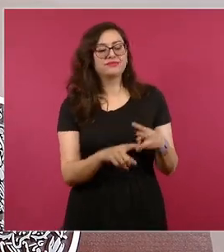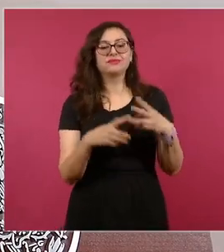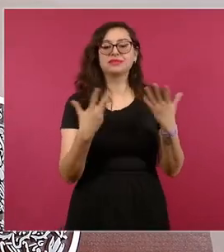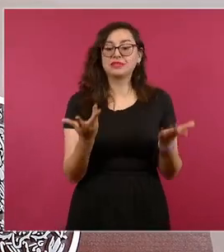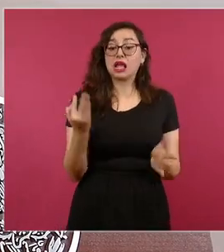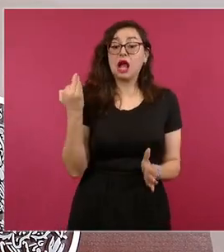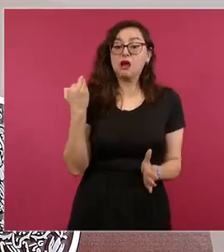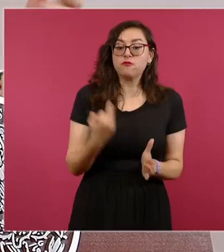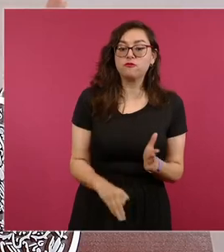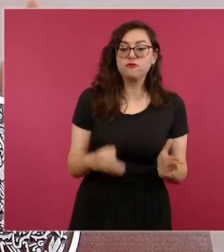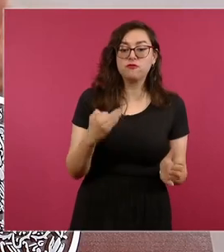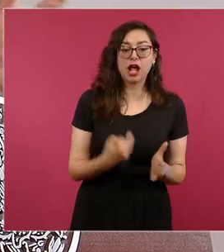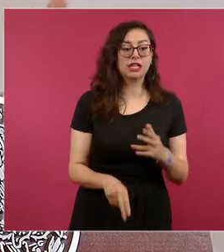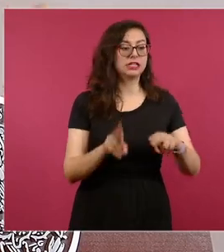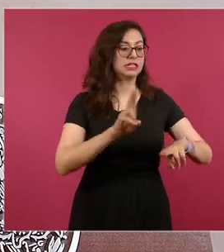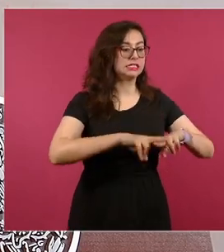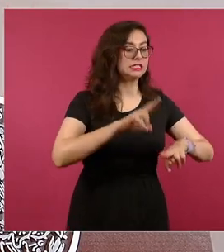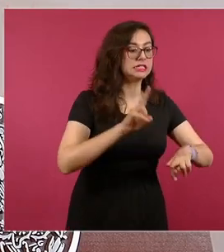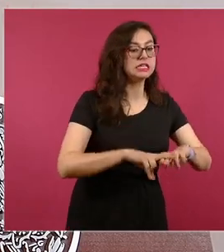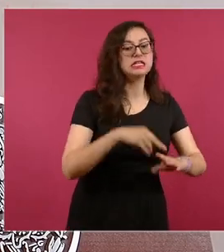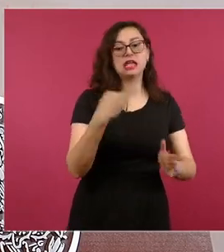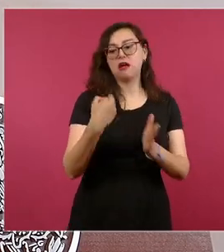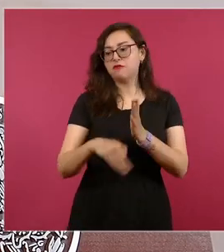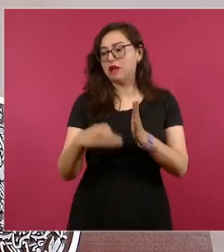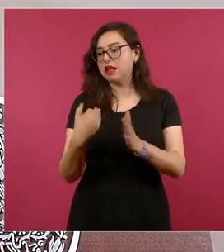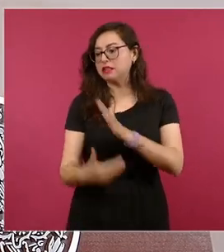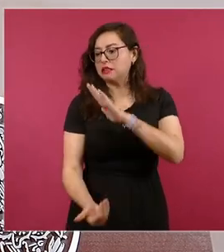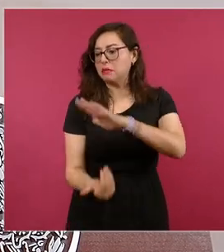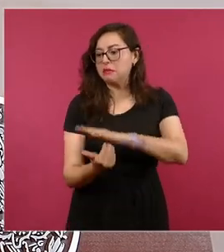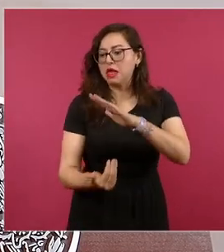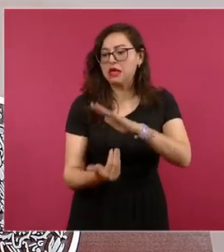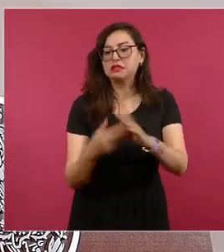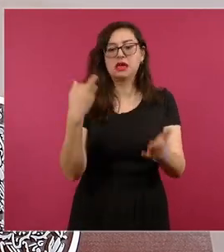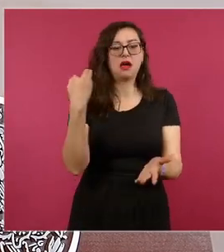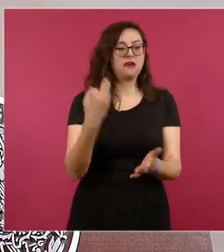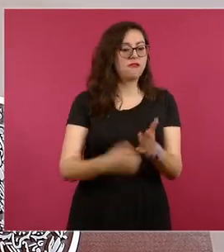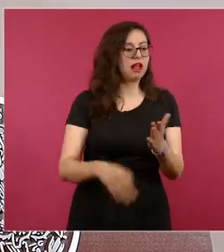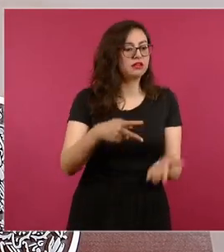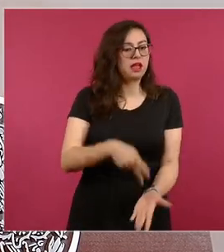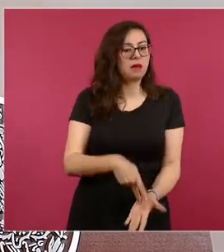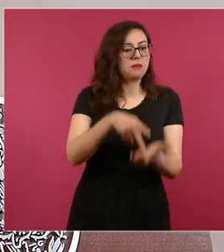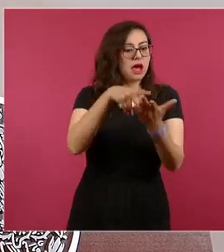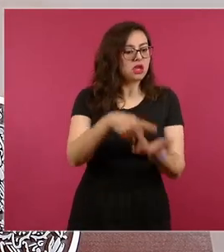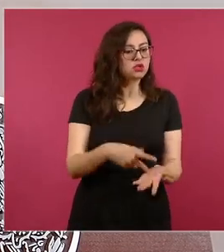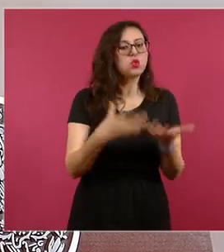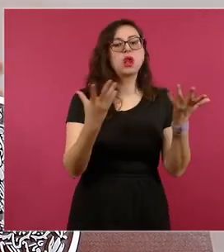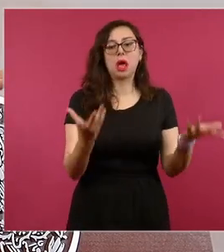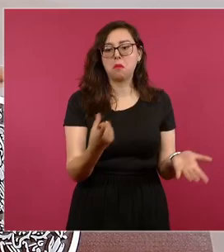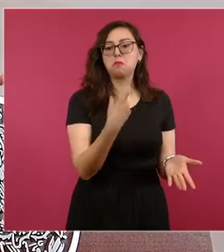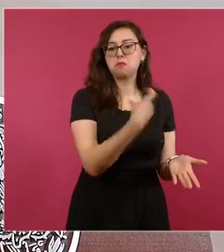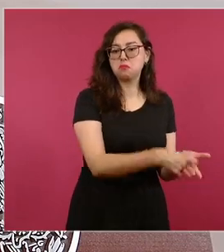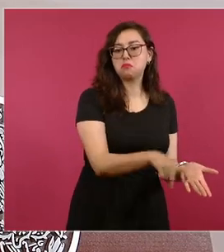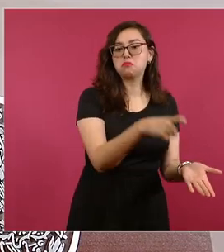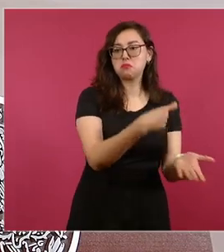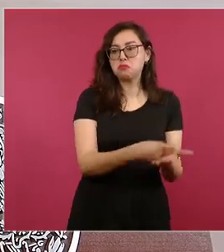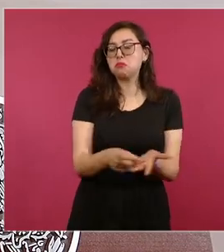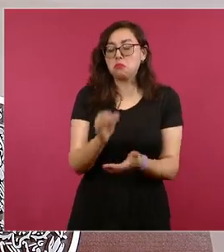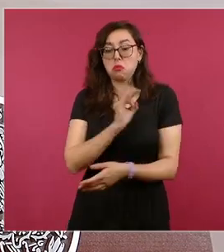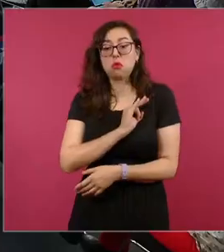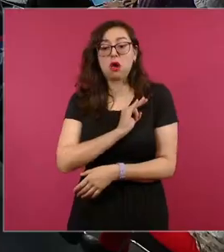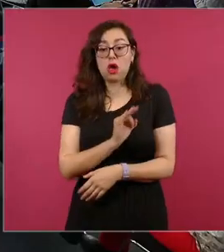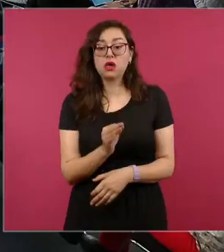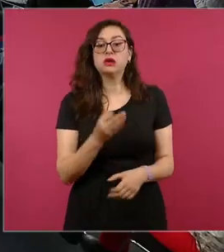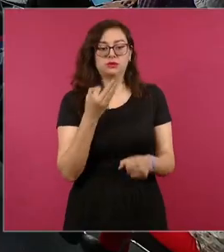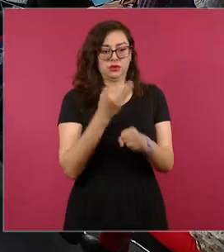tiene el escritorio, básculas, cosas de ese estilo. Luego, para unidades más grandes, ahorita vamos a empezar por